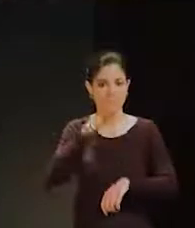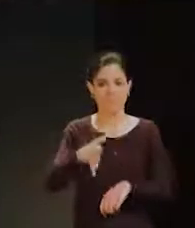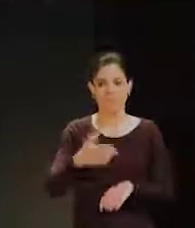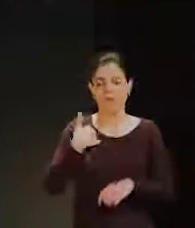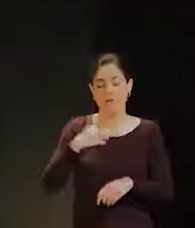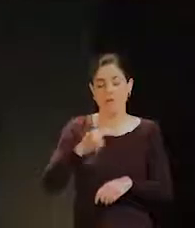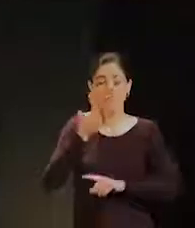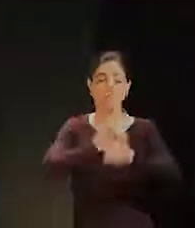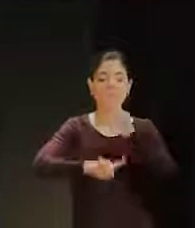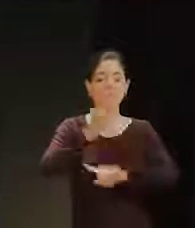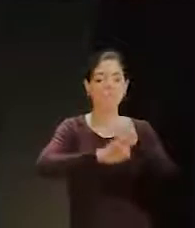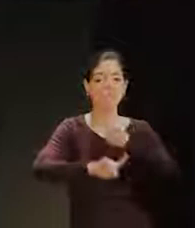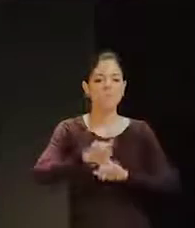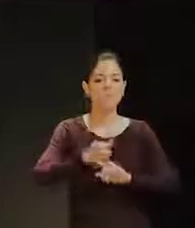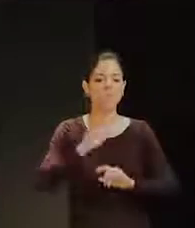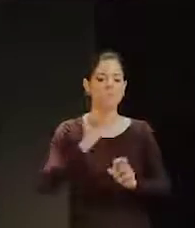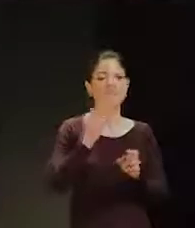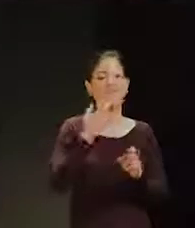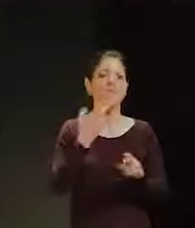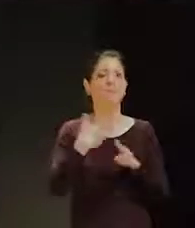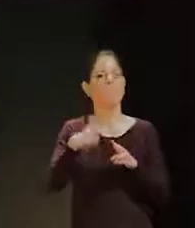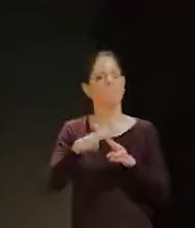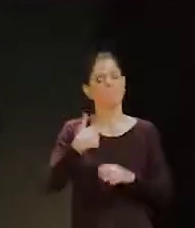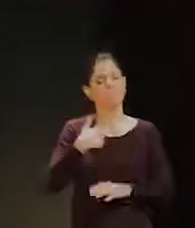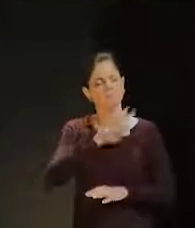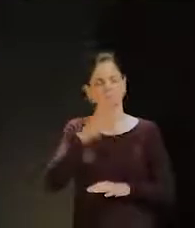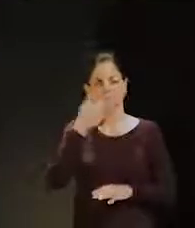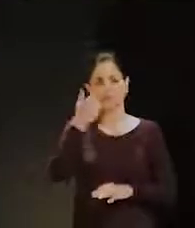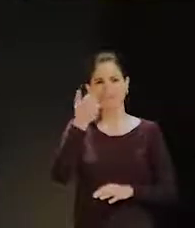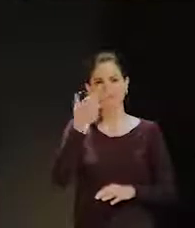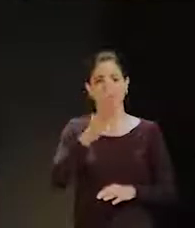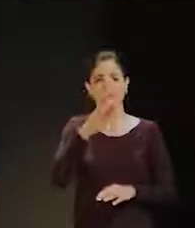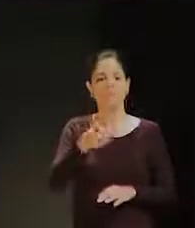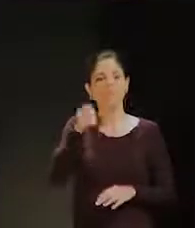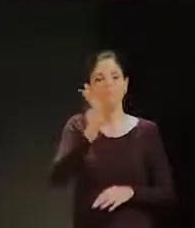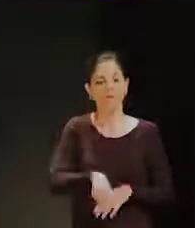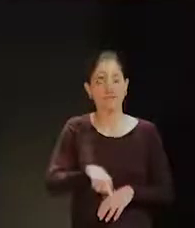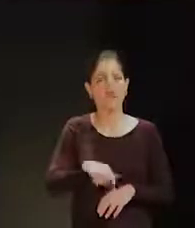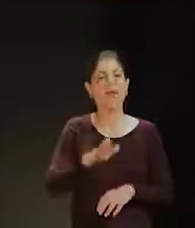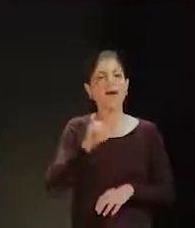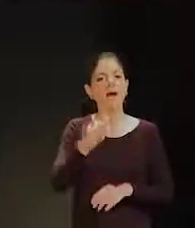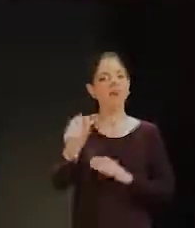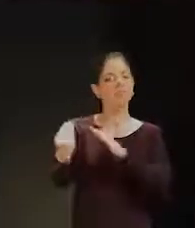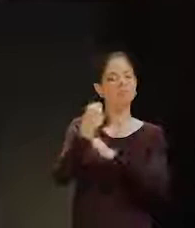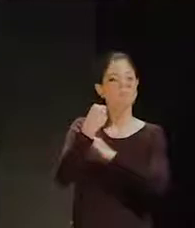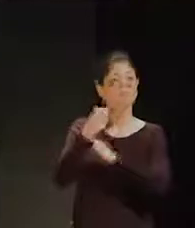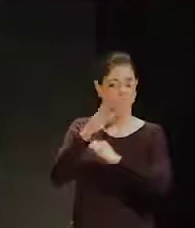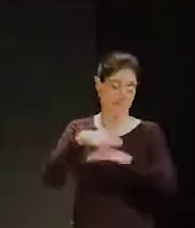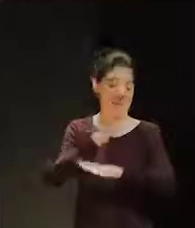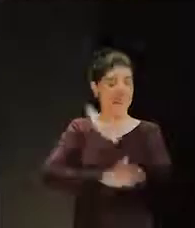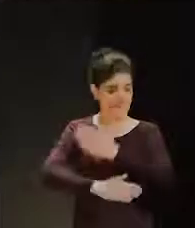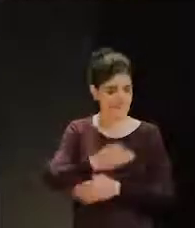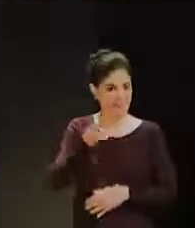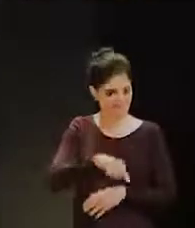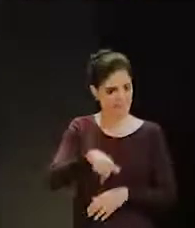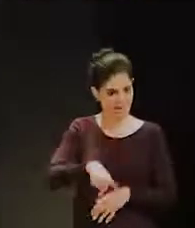un problema que políticamente para mí es muy interesante, porque yo también tenía el subsidio por la